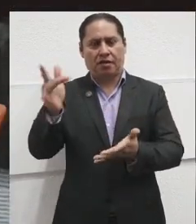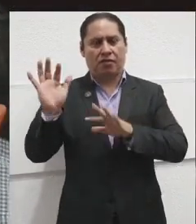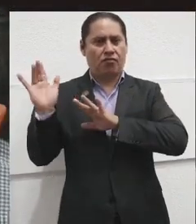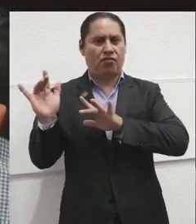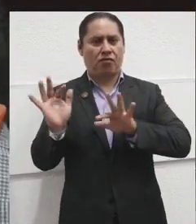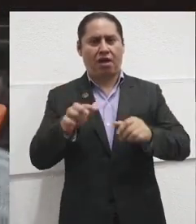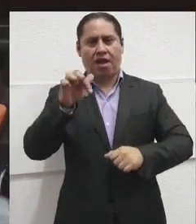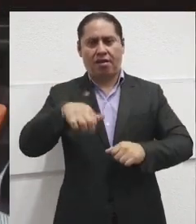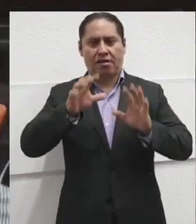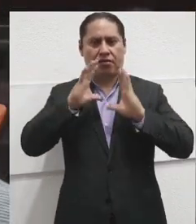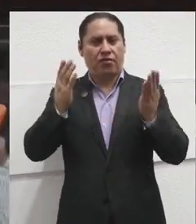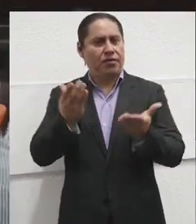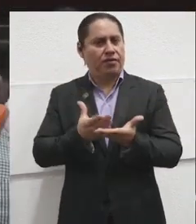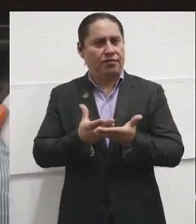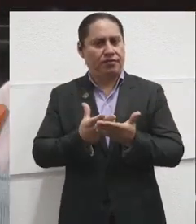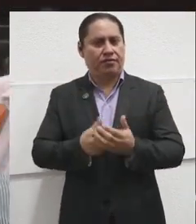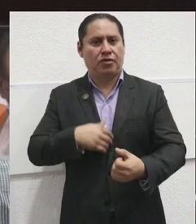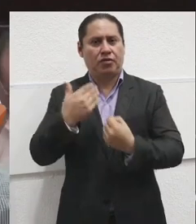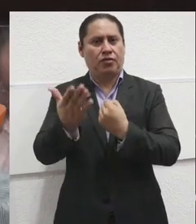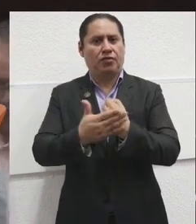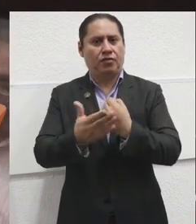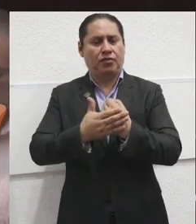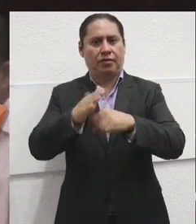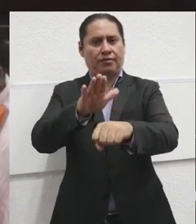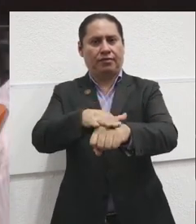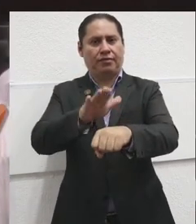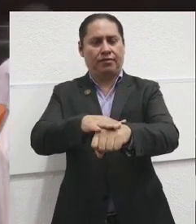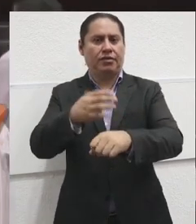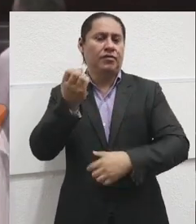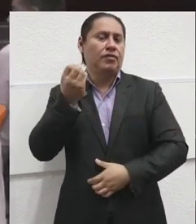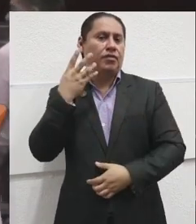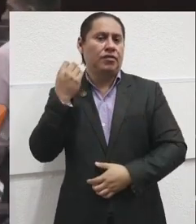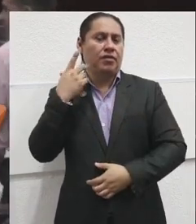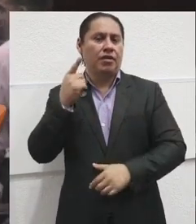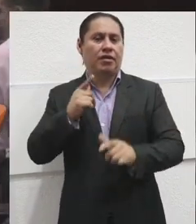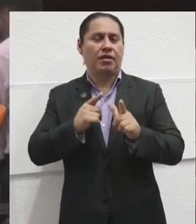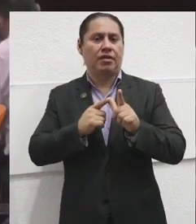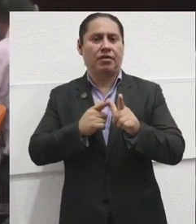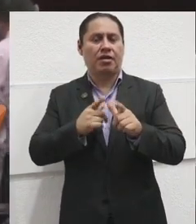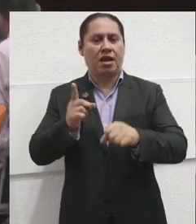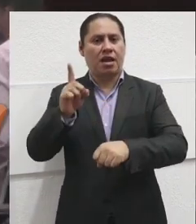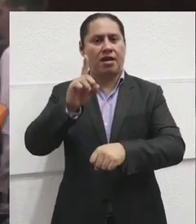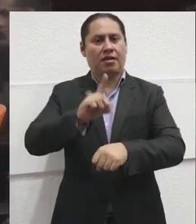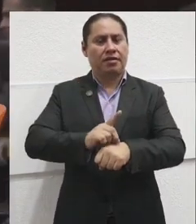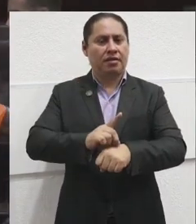agradeciéndoles la asistencia y convocándolos para la próxima sesión ordinaria a